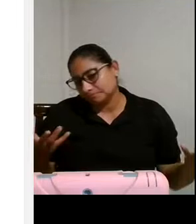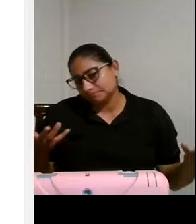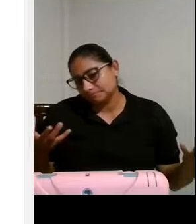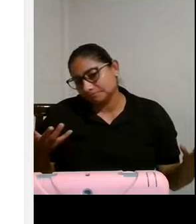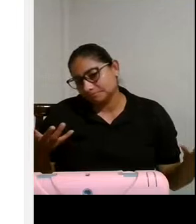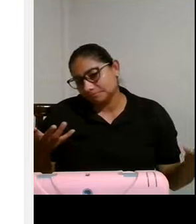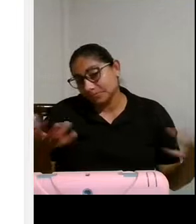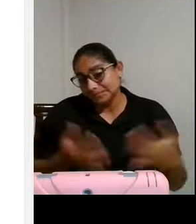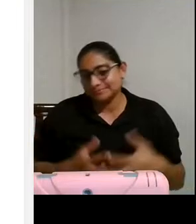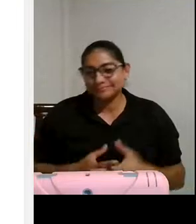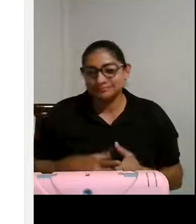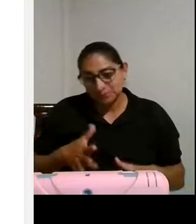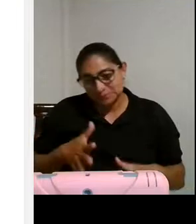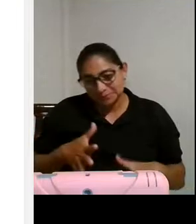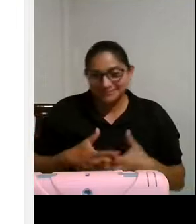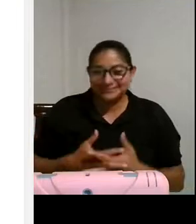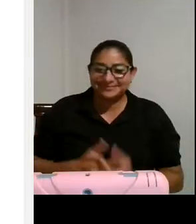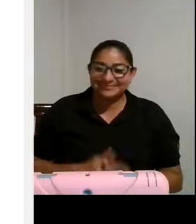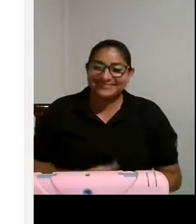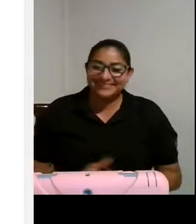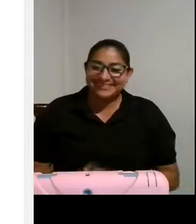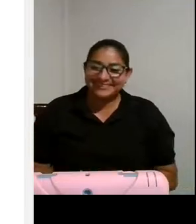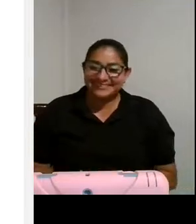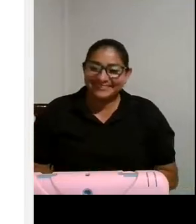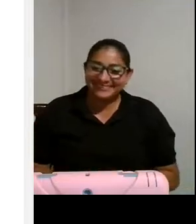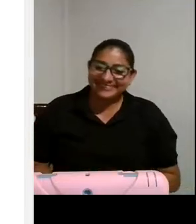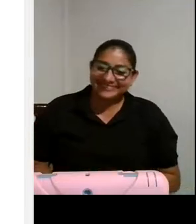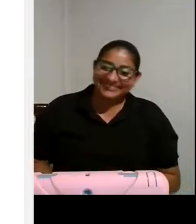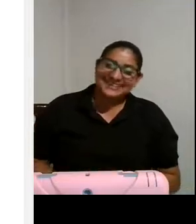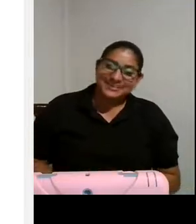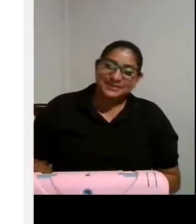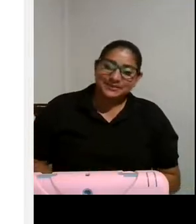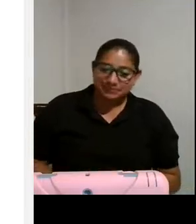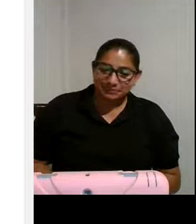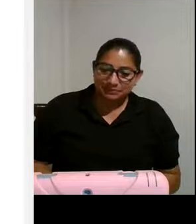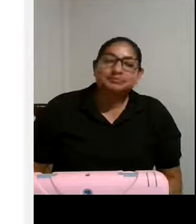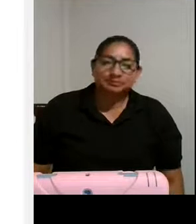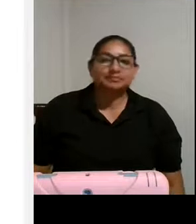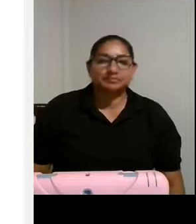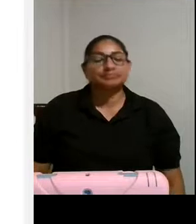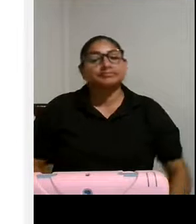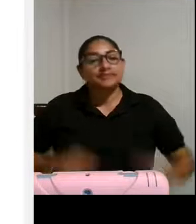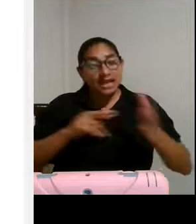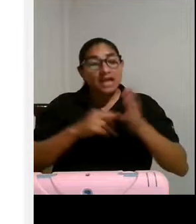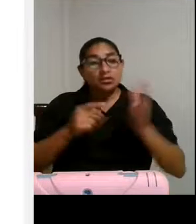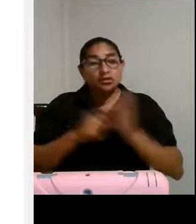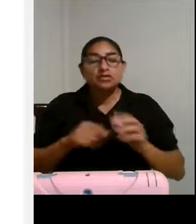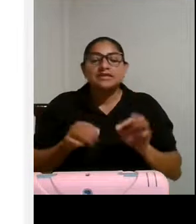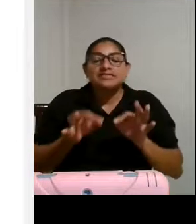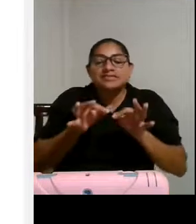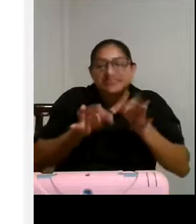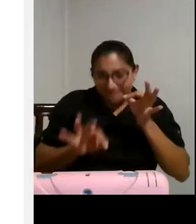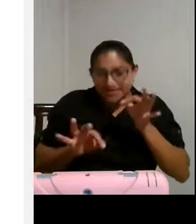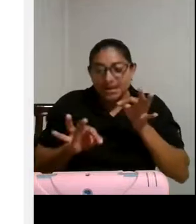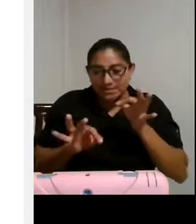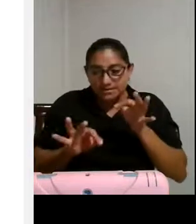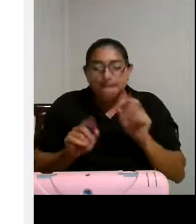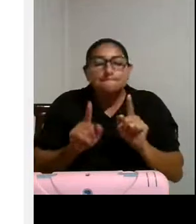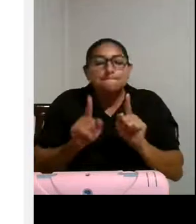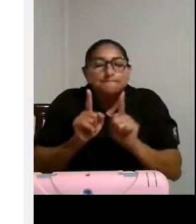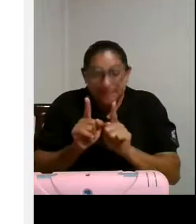si hay una distancia, vamos, aunque sea pequeñita, pero la va a ver. En cambio aquí nosotros